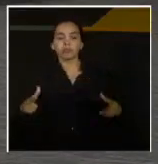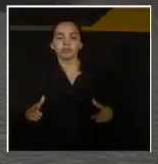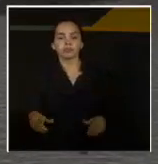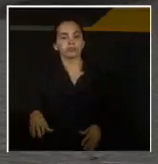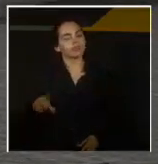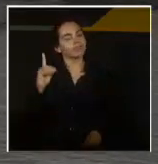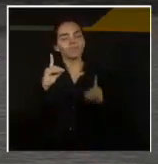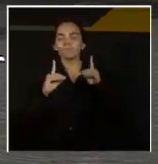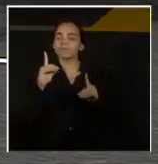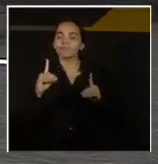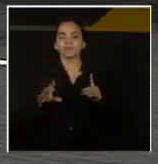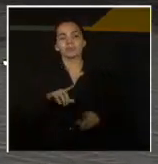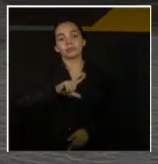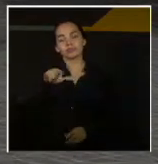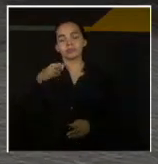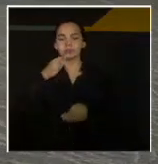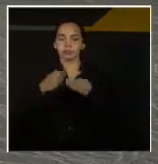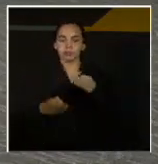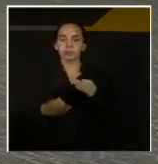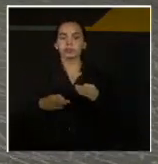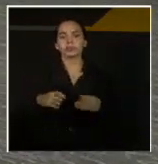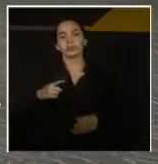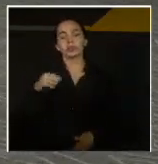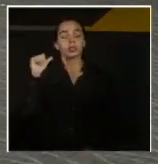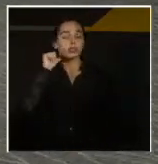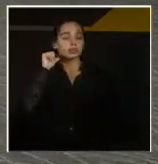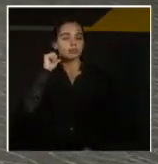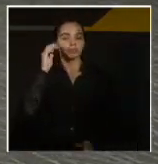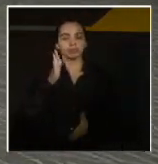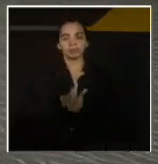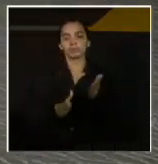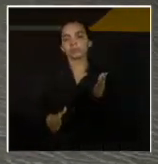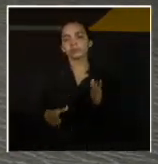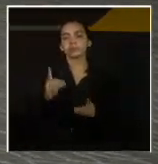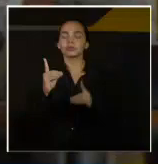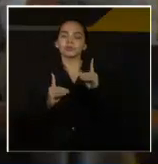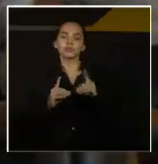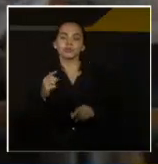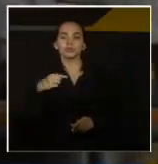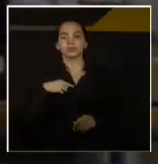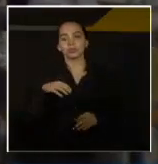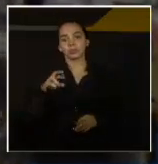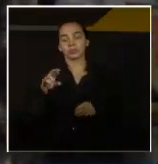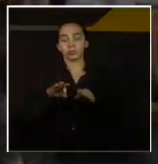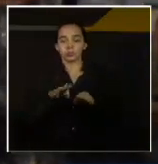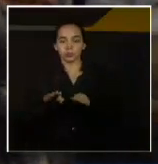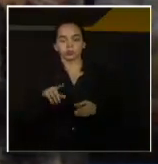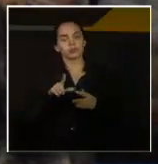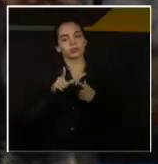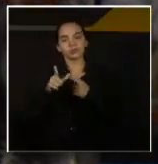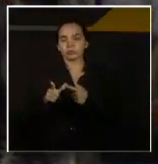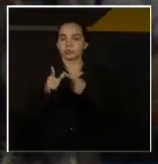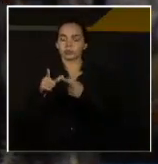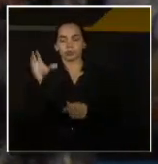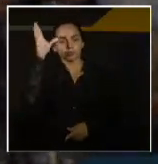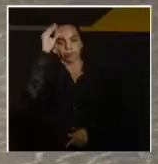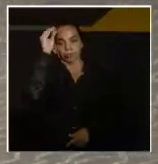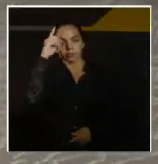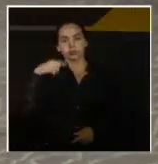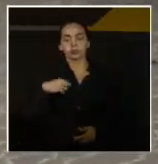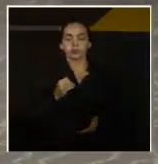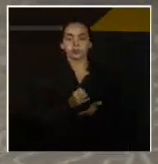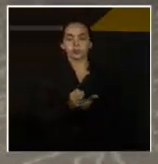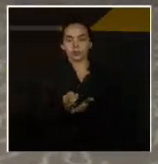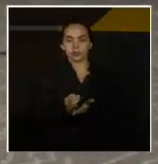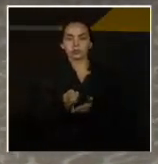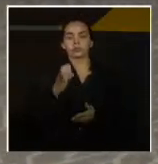duda, después de terminar la carrera como abogado, dije: oye, si me voy a dedicar a los negocios, me tengo que seguir preparando. Es así como decidí estudiar